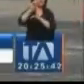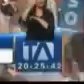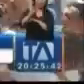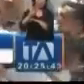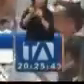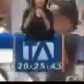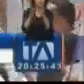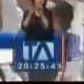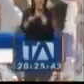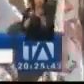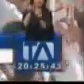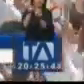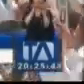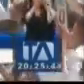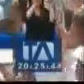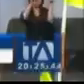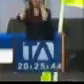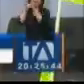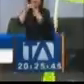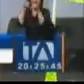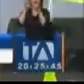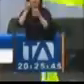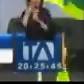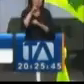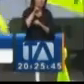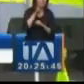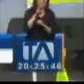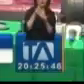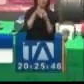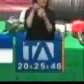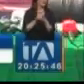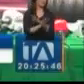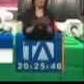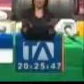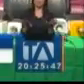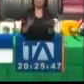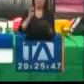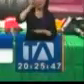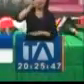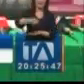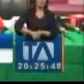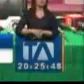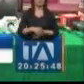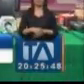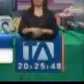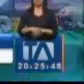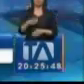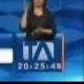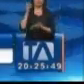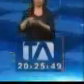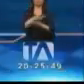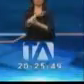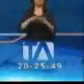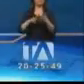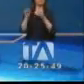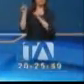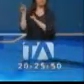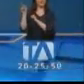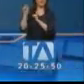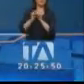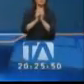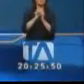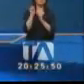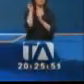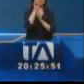que reflejan la intención de voto por los candidatos a la presidencia de la República. La encuestadora Cedatos Galup realizó más de